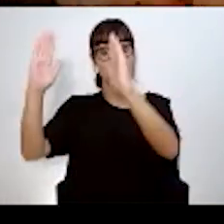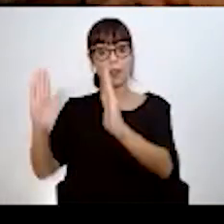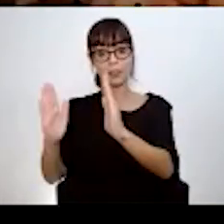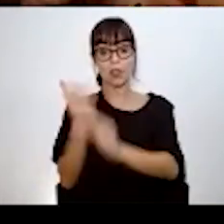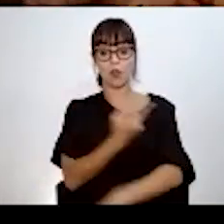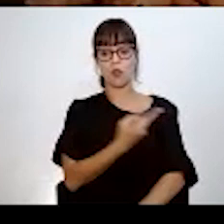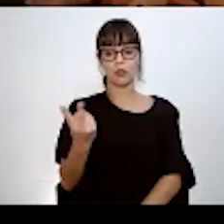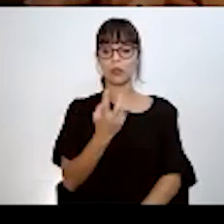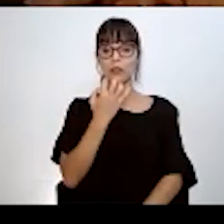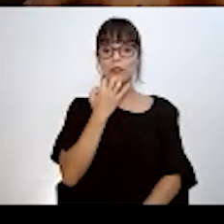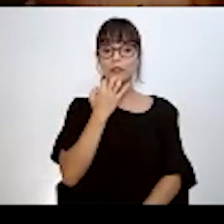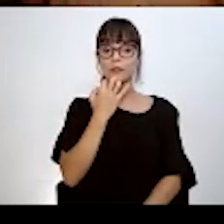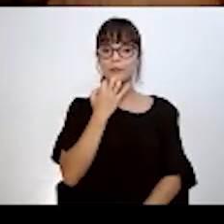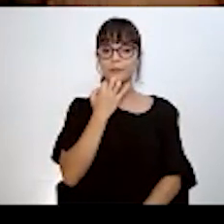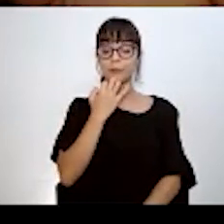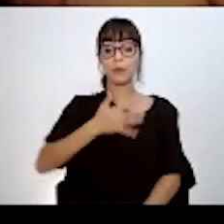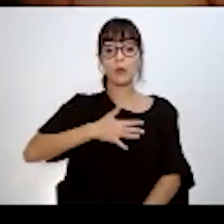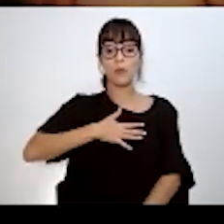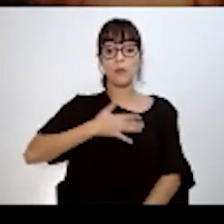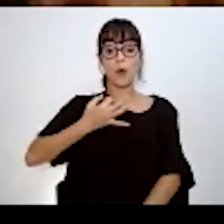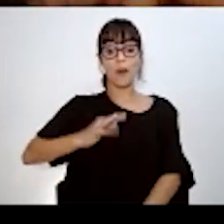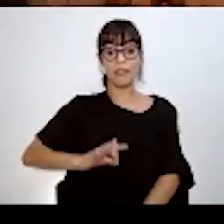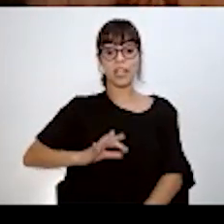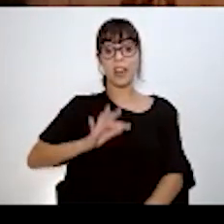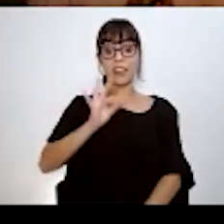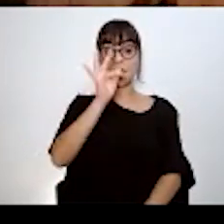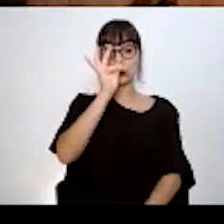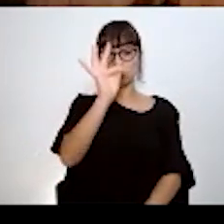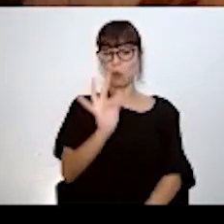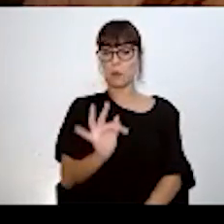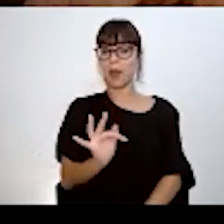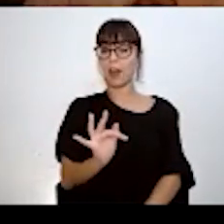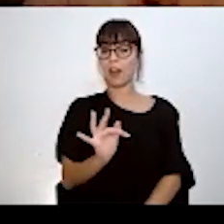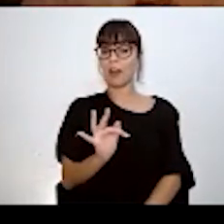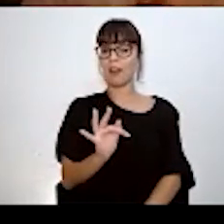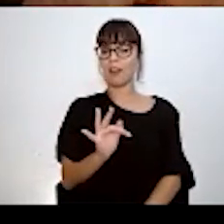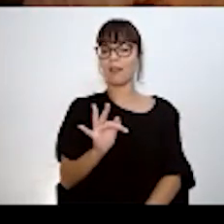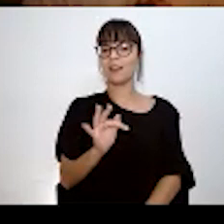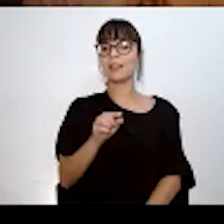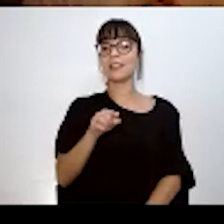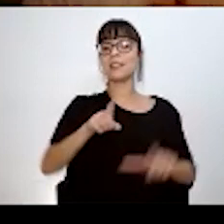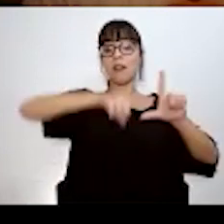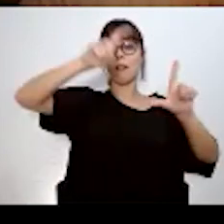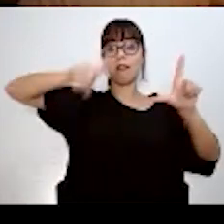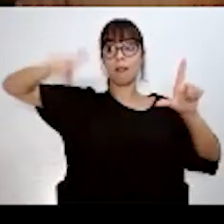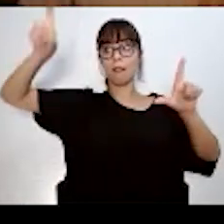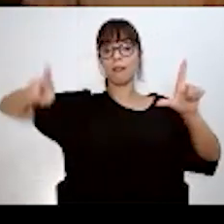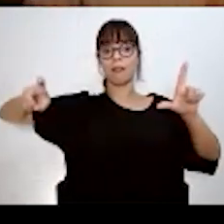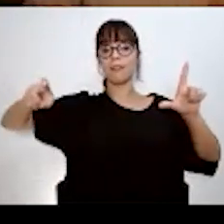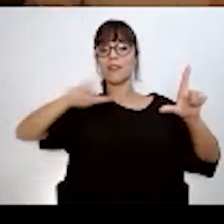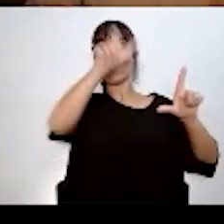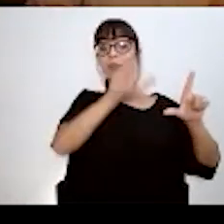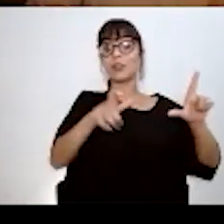la suma de probabilidad y hacemos una suma de probabilidad, nos proporciona este modelo de crecimiento poblacional que